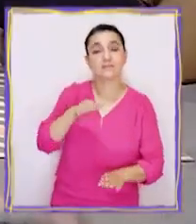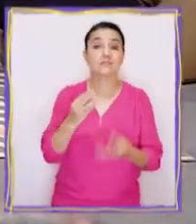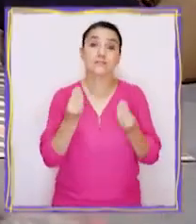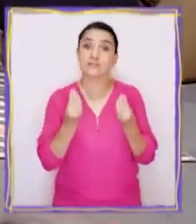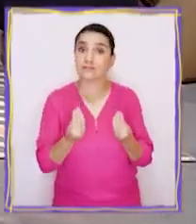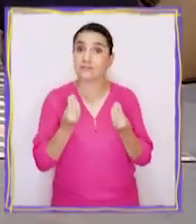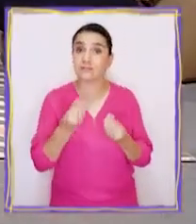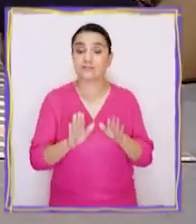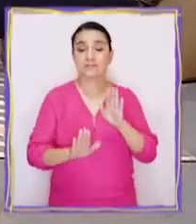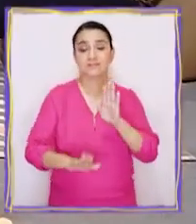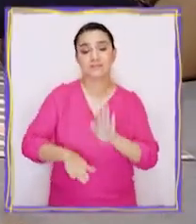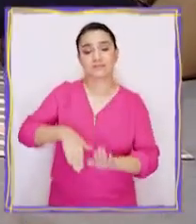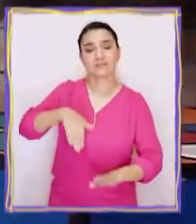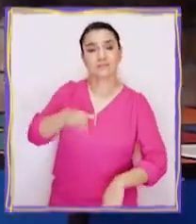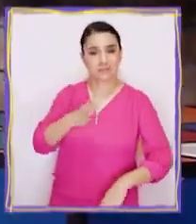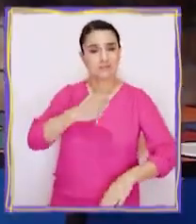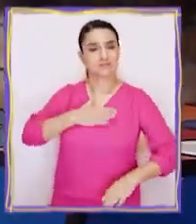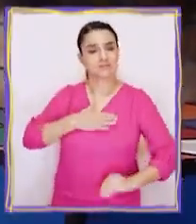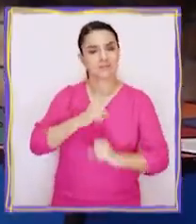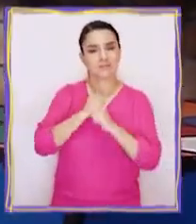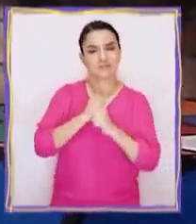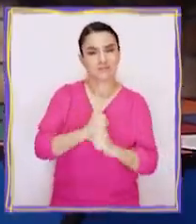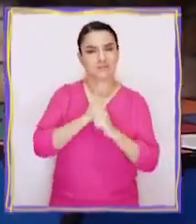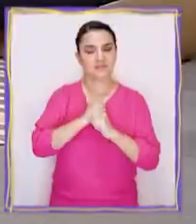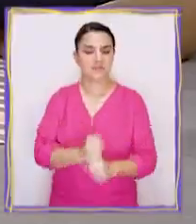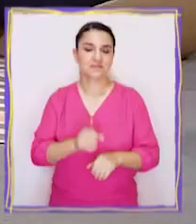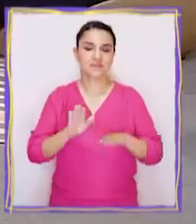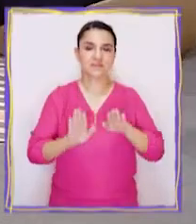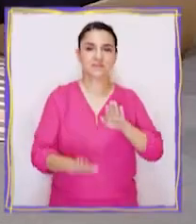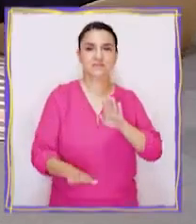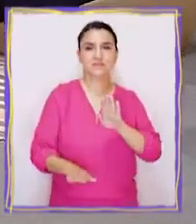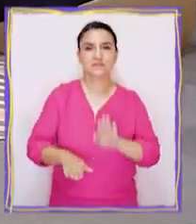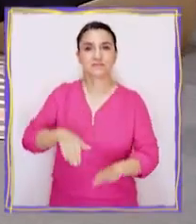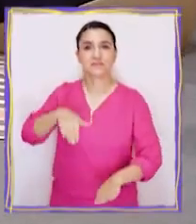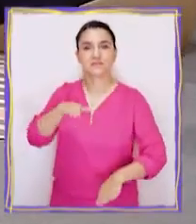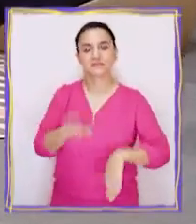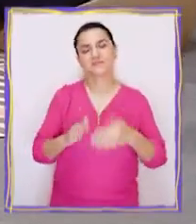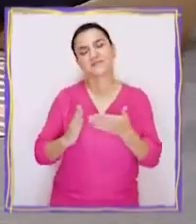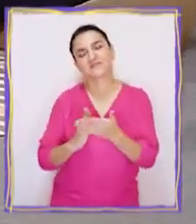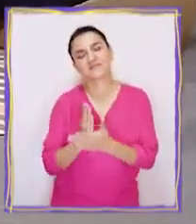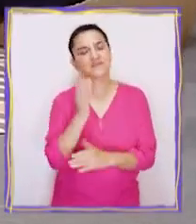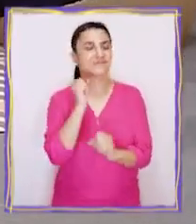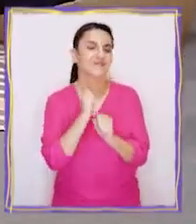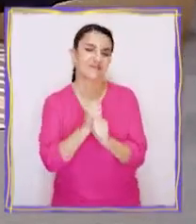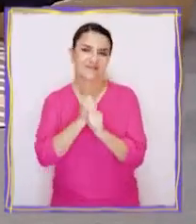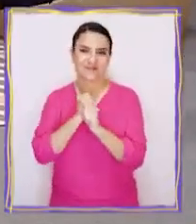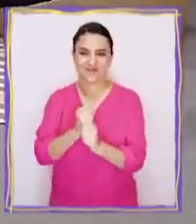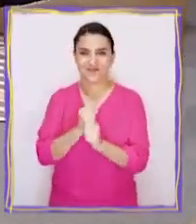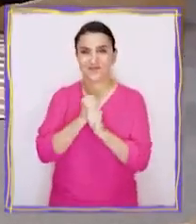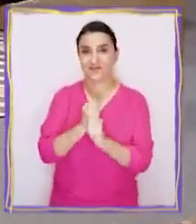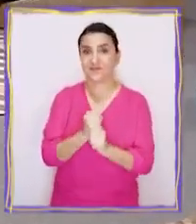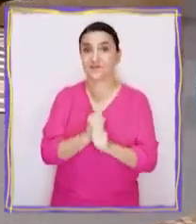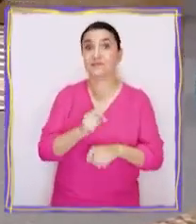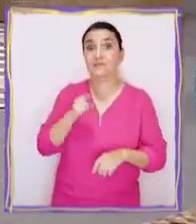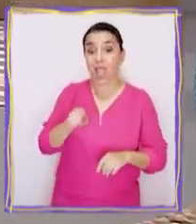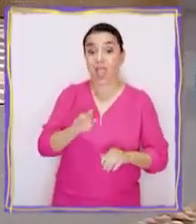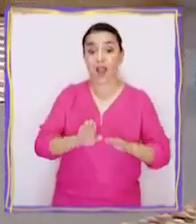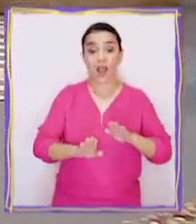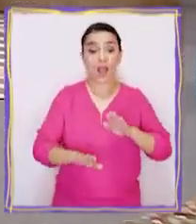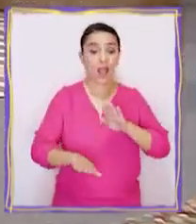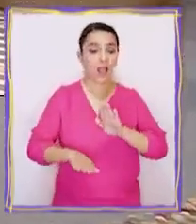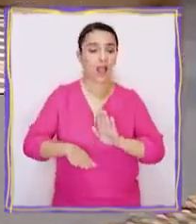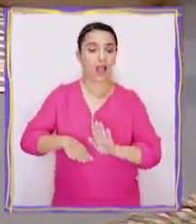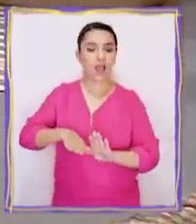¿Cómo camina mi rayo? ¿Cómo va mi fiel caballo? Él